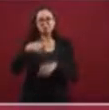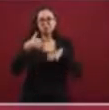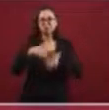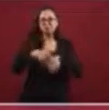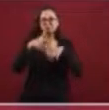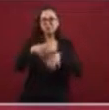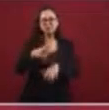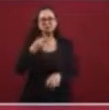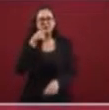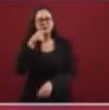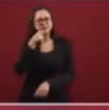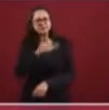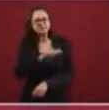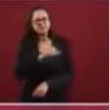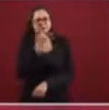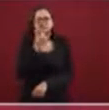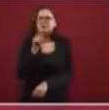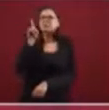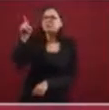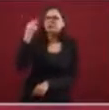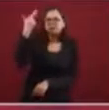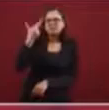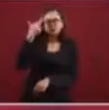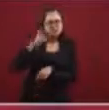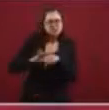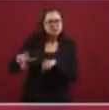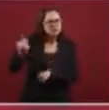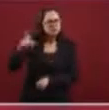el niño señaló de que el rey iba desnudo